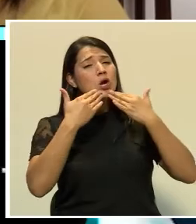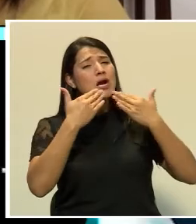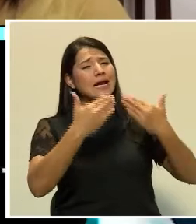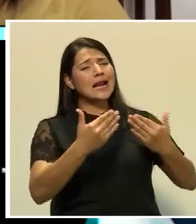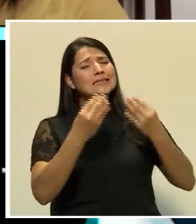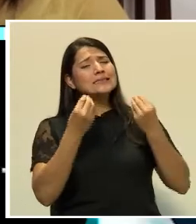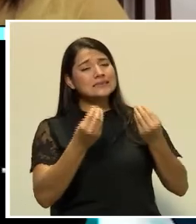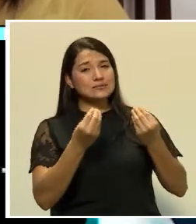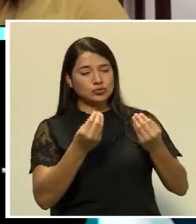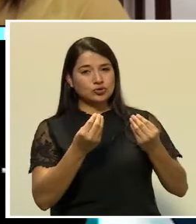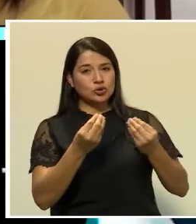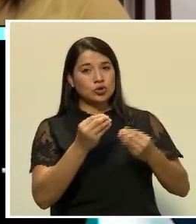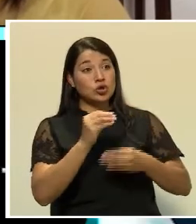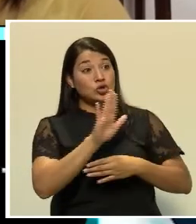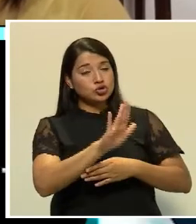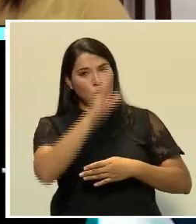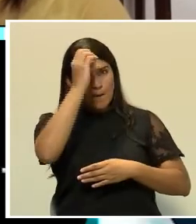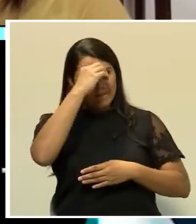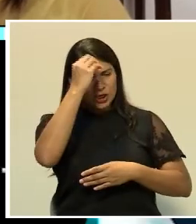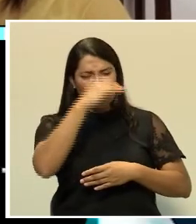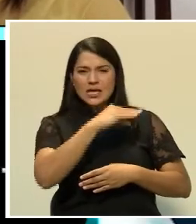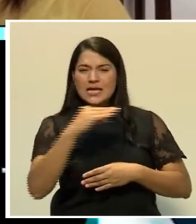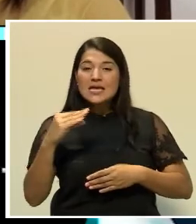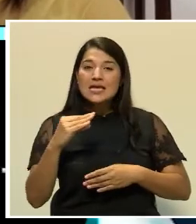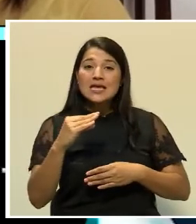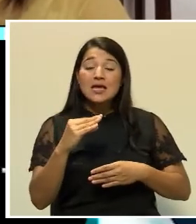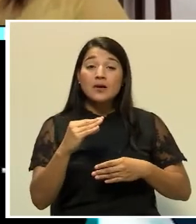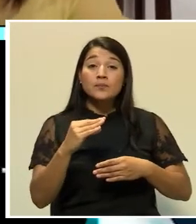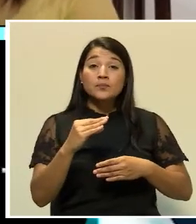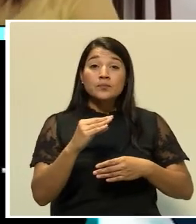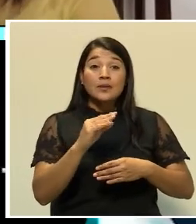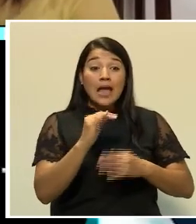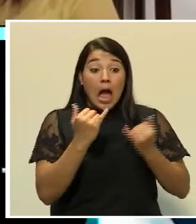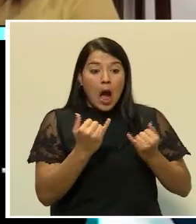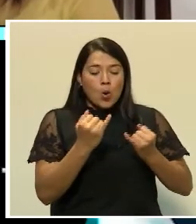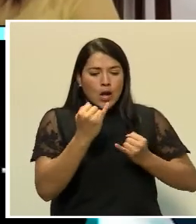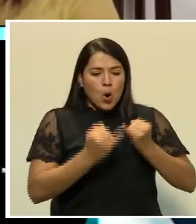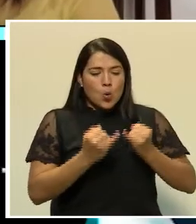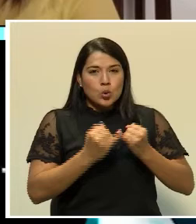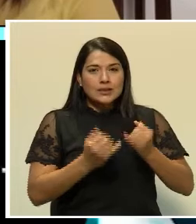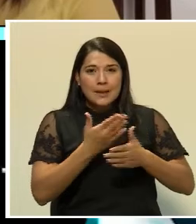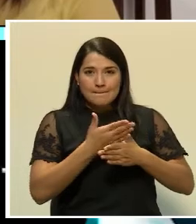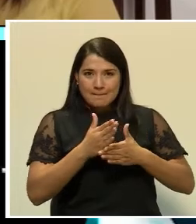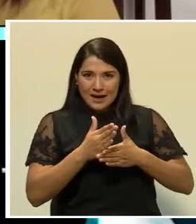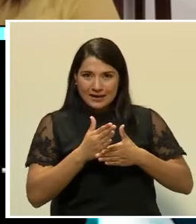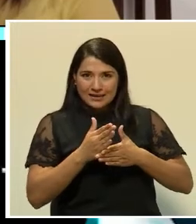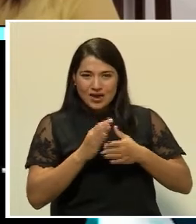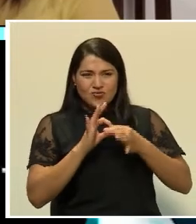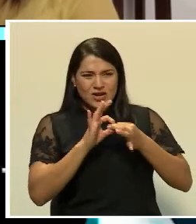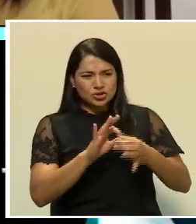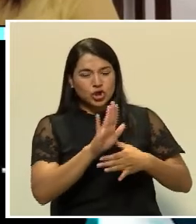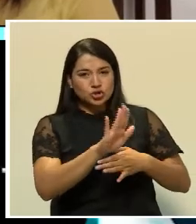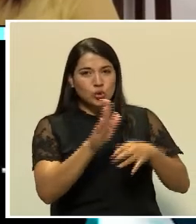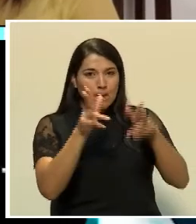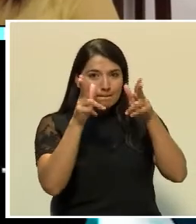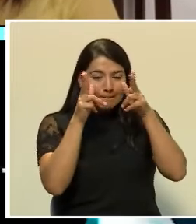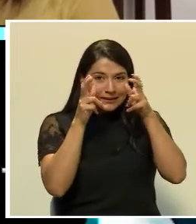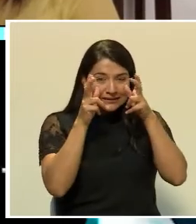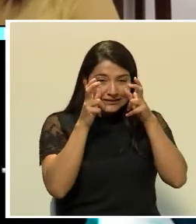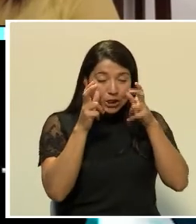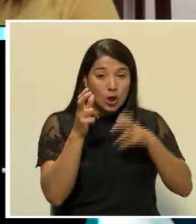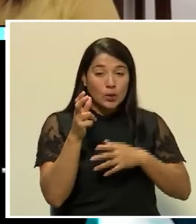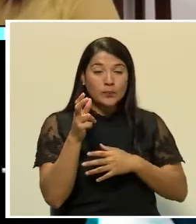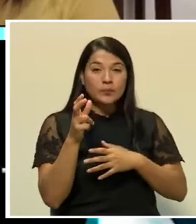agradezco muchísimo estos comentarios y sirva este último segmento sobre su percepción